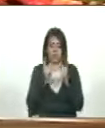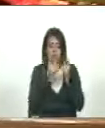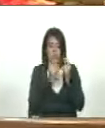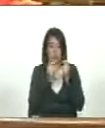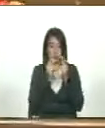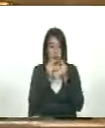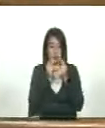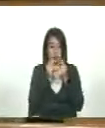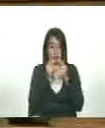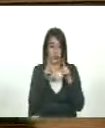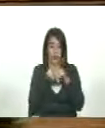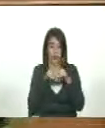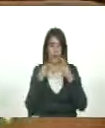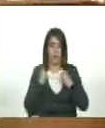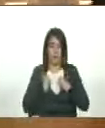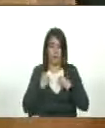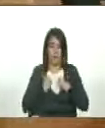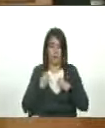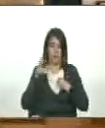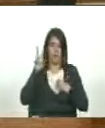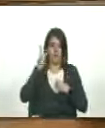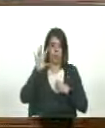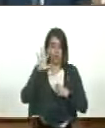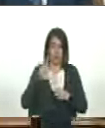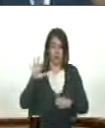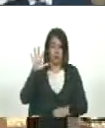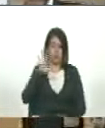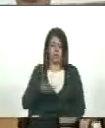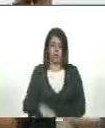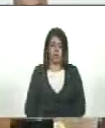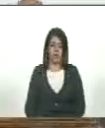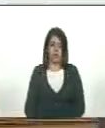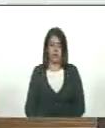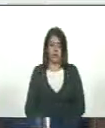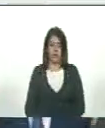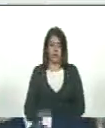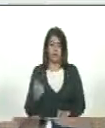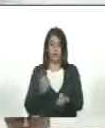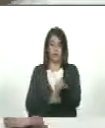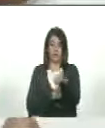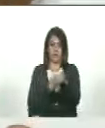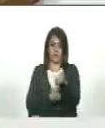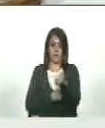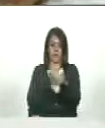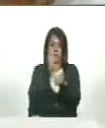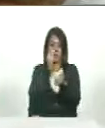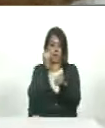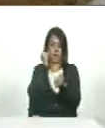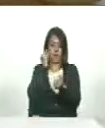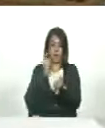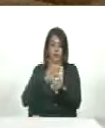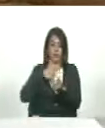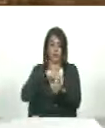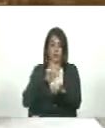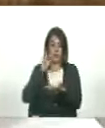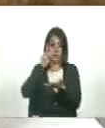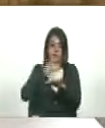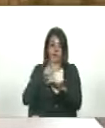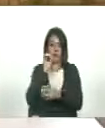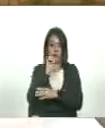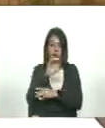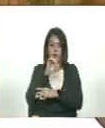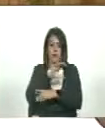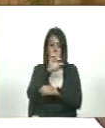financiero como el que ha vivido nuestra patria. Queridos hermanos y hermanas, hemos venido aquí al Consejo